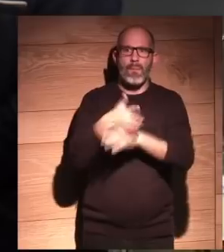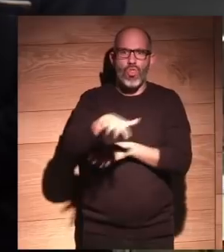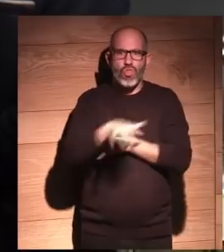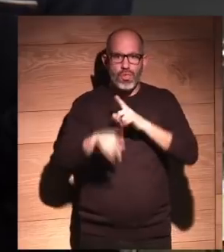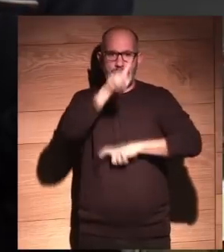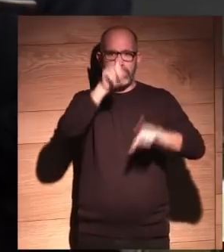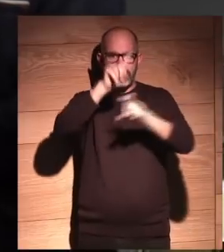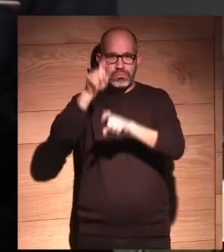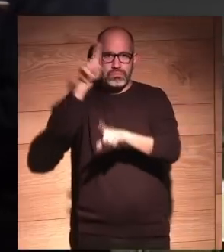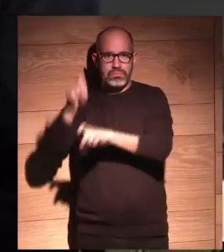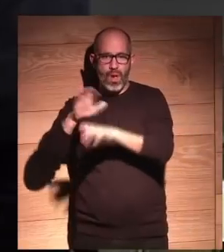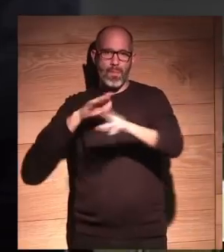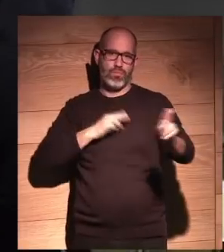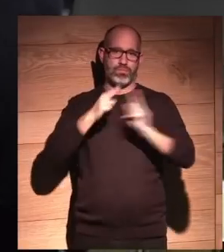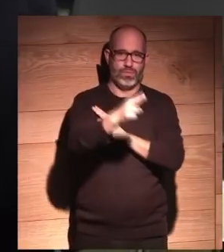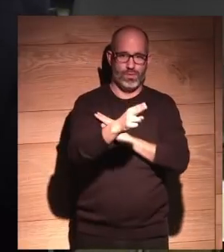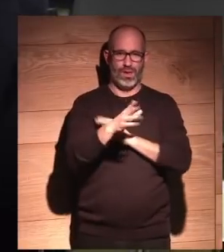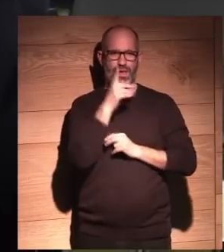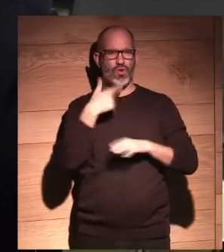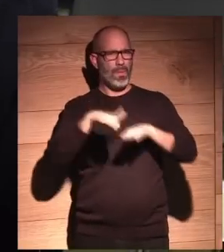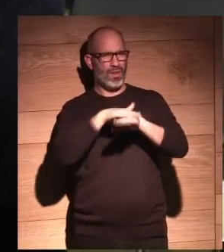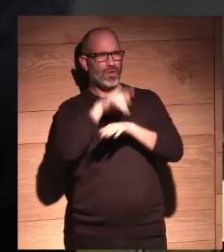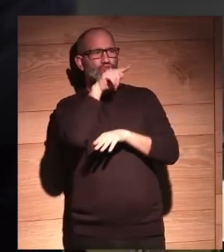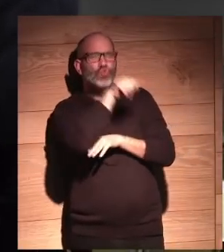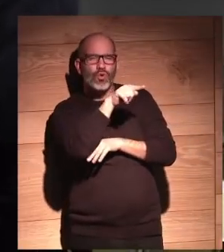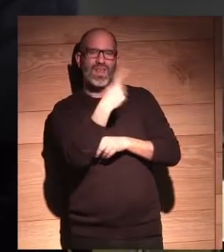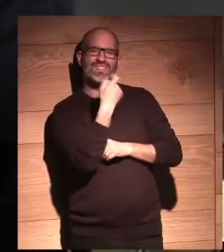dar respuesta al... Me refiero que ¿qué necesidad tenías tú?